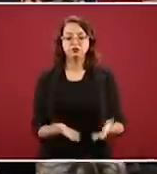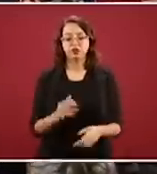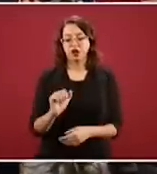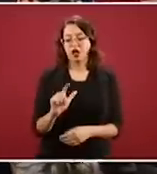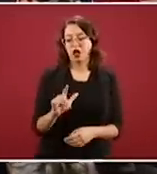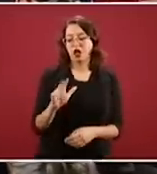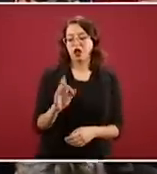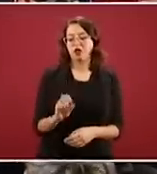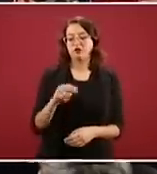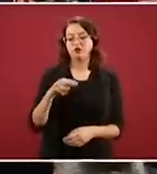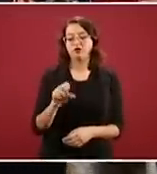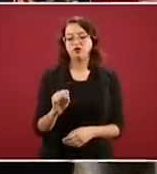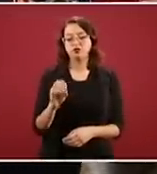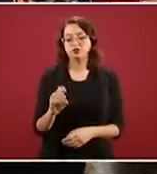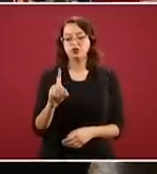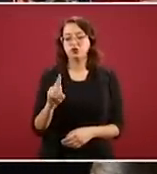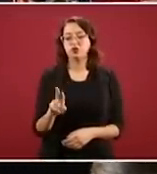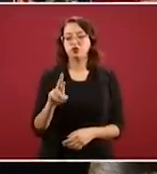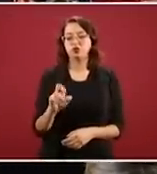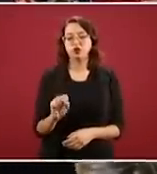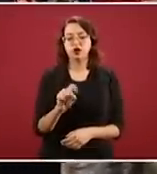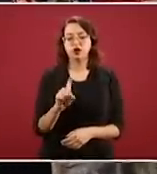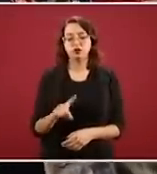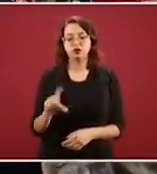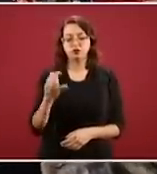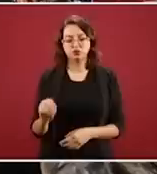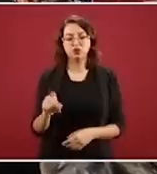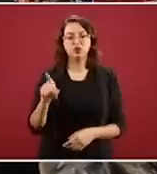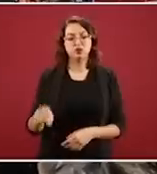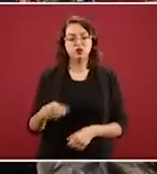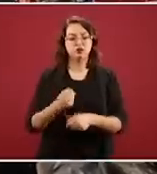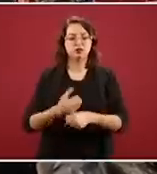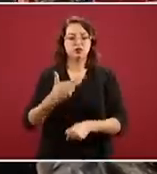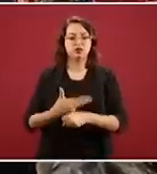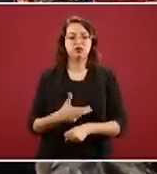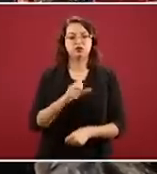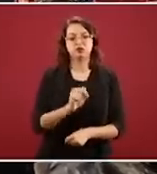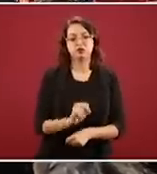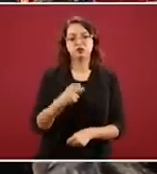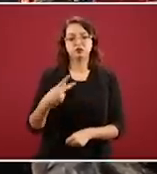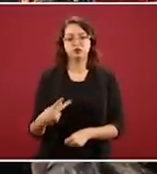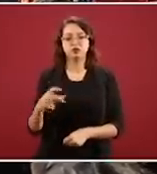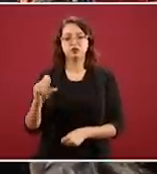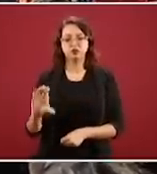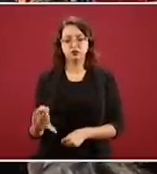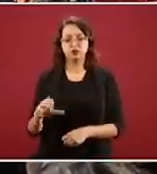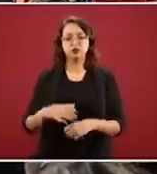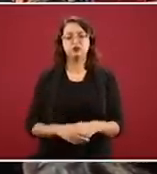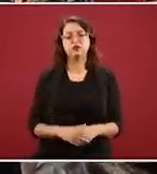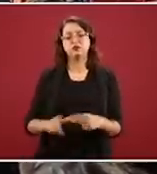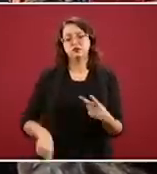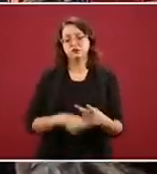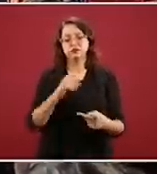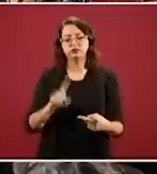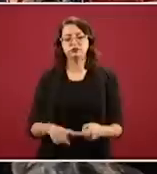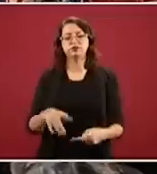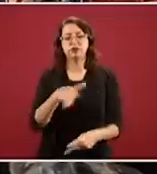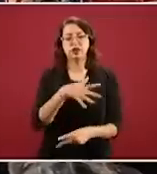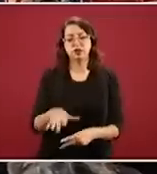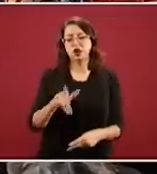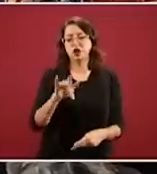Alfonso Durazo, secretario de Seguridad y Protección Ciudadana, y luego el general Luis Crescencio